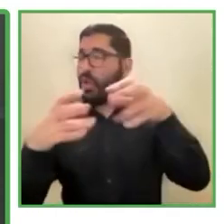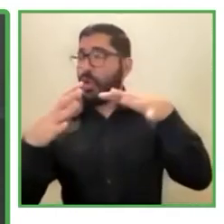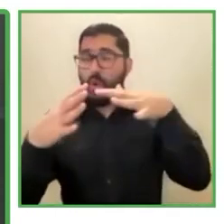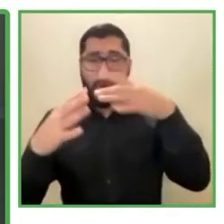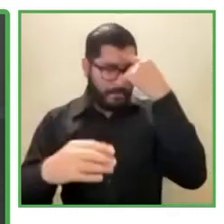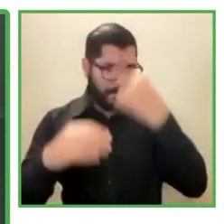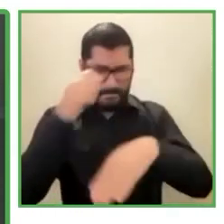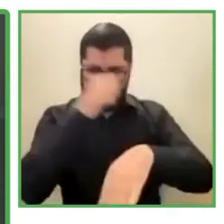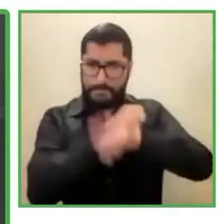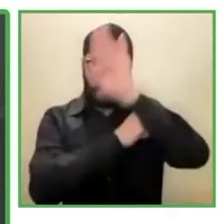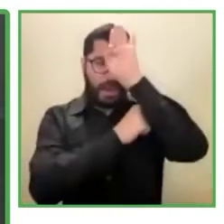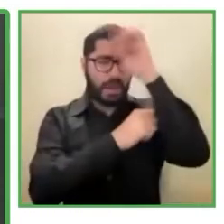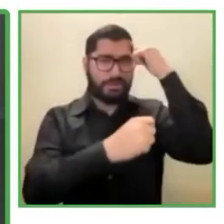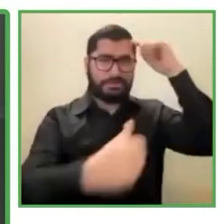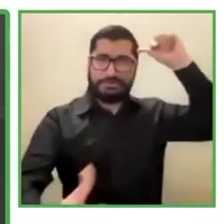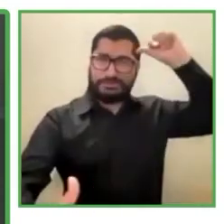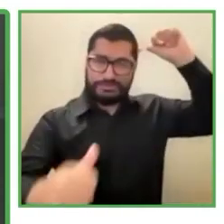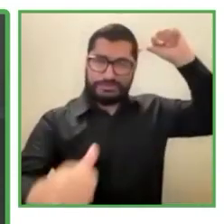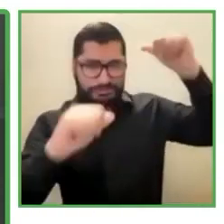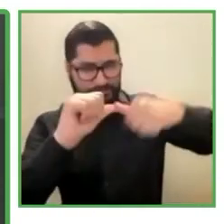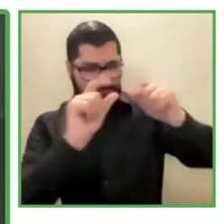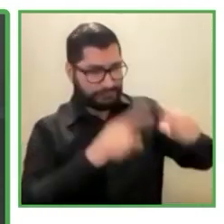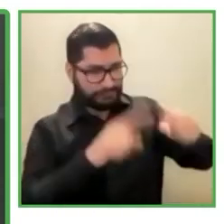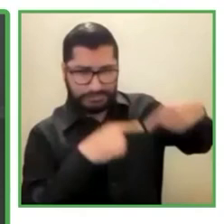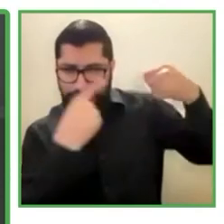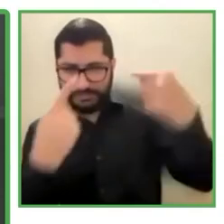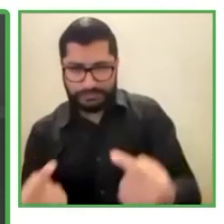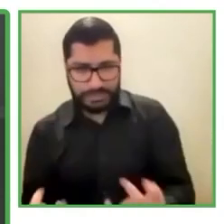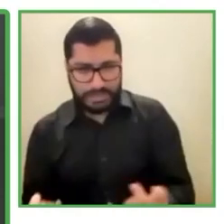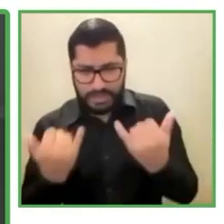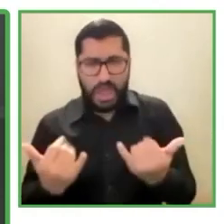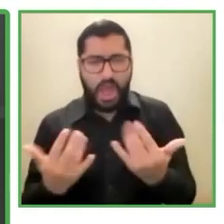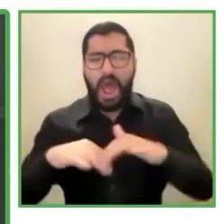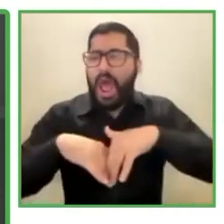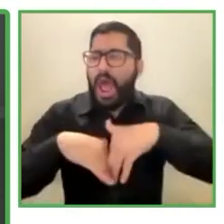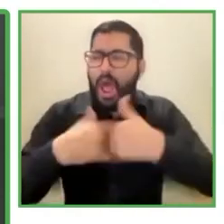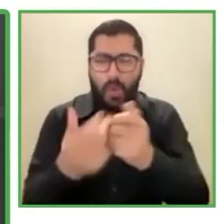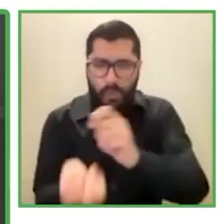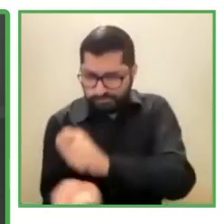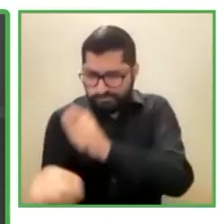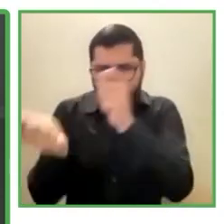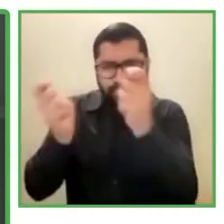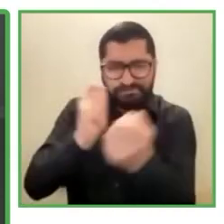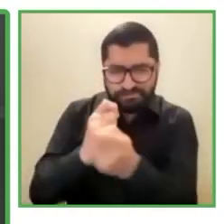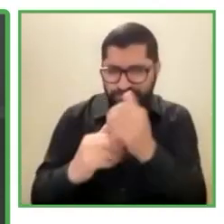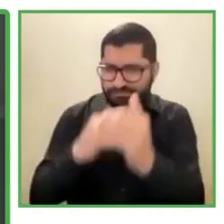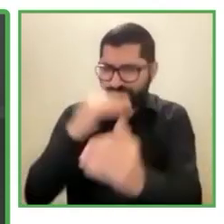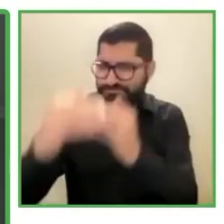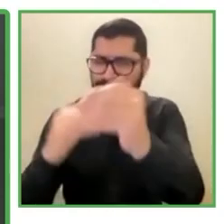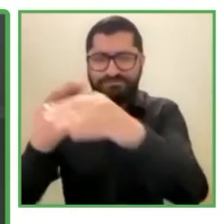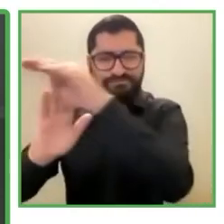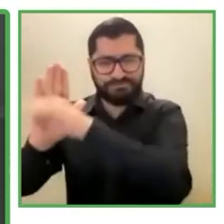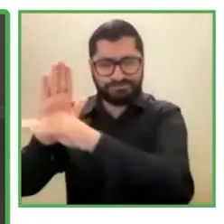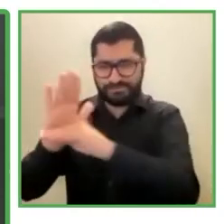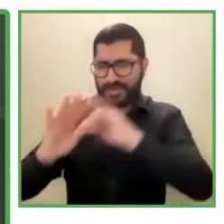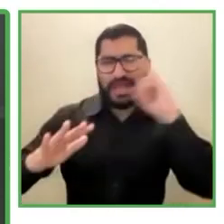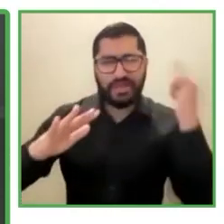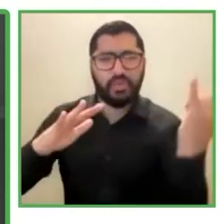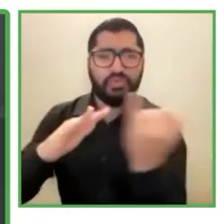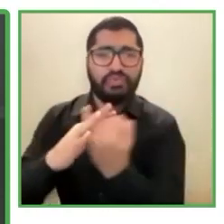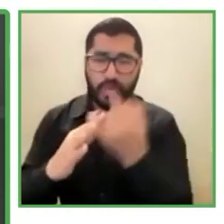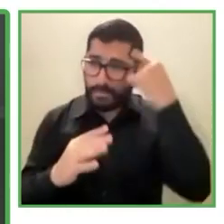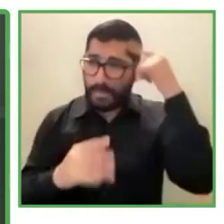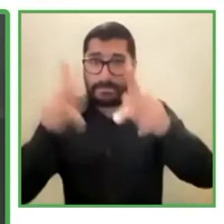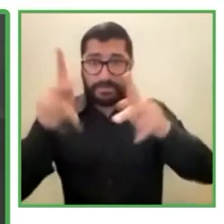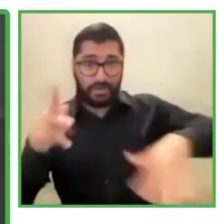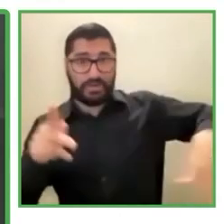¿cómo renovar e impulsar nuestra agenda de inclusión y eliminación de barreras para las personas con discapacidad? Desde la OIT promovemos